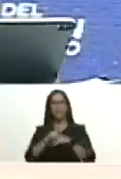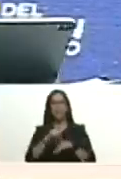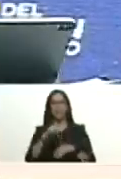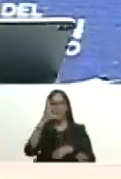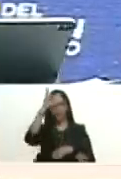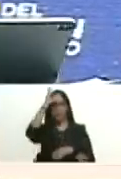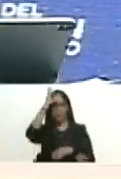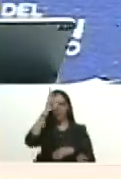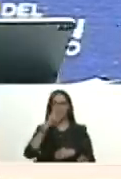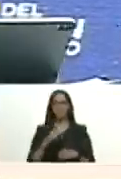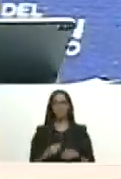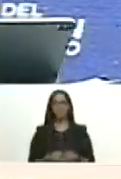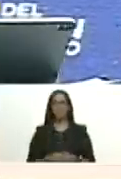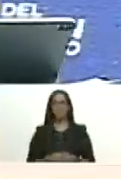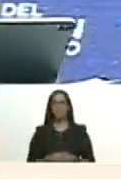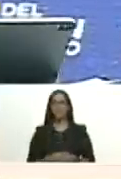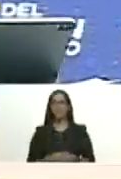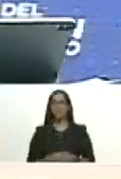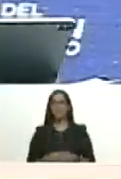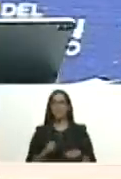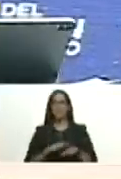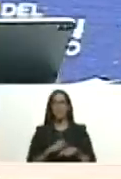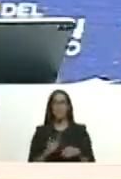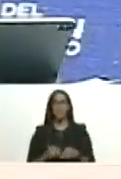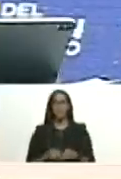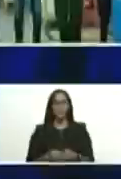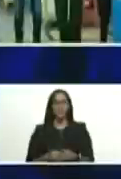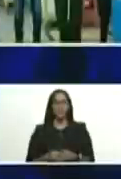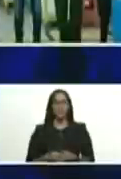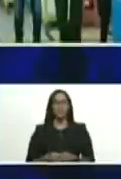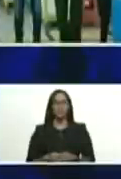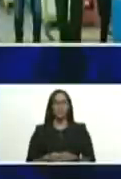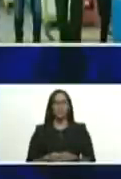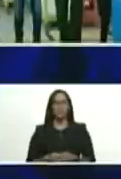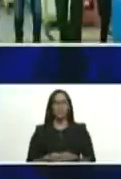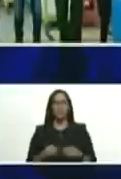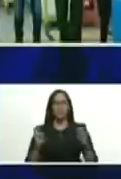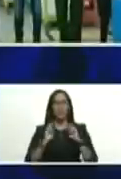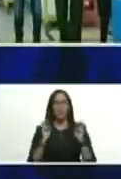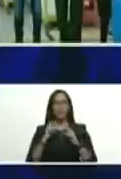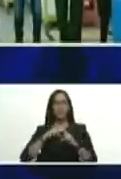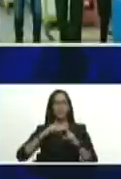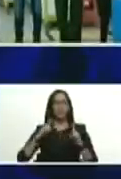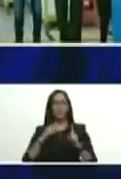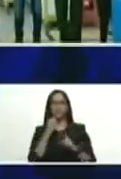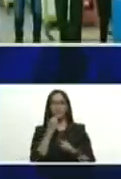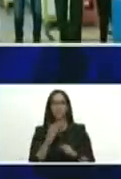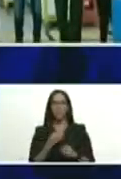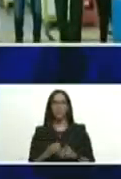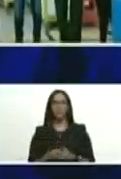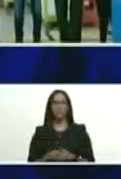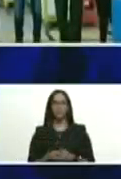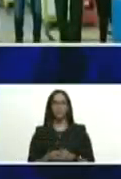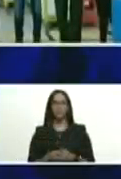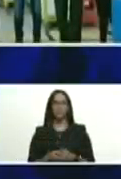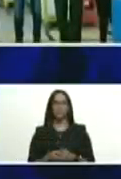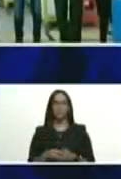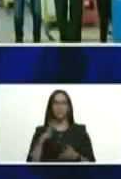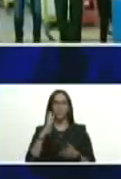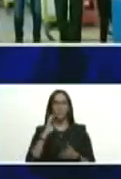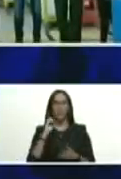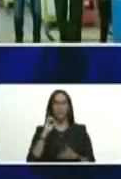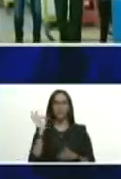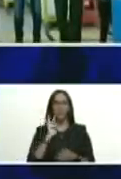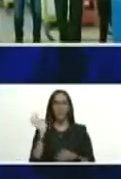Falcón. Porque con el tema de electricidad, bueno, el